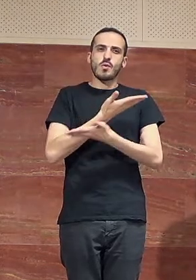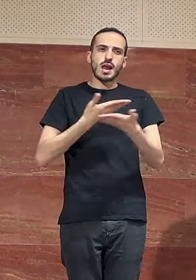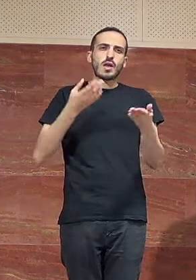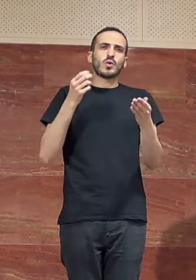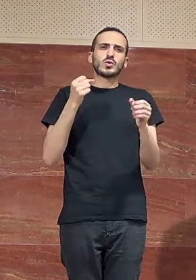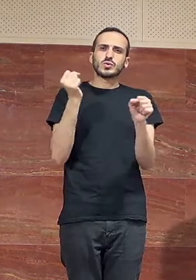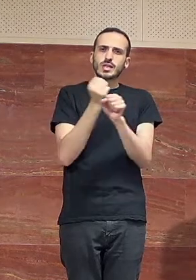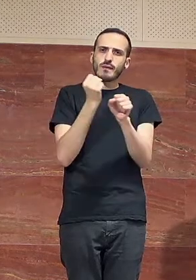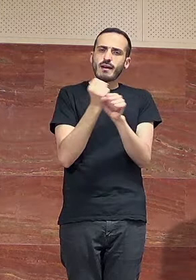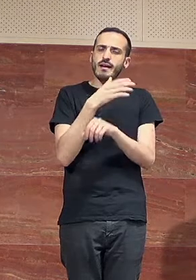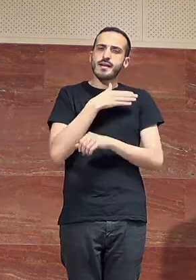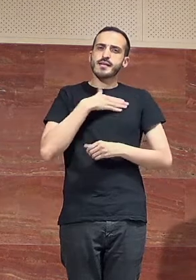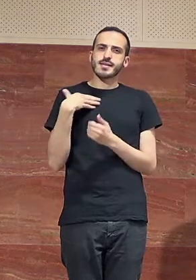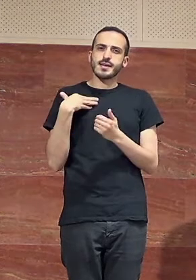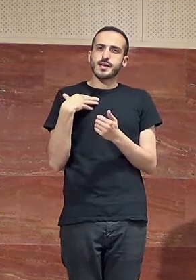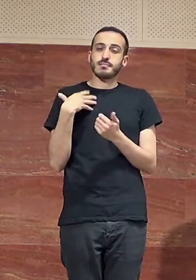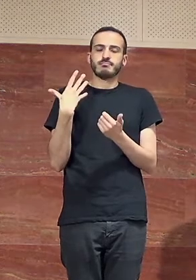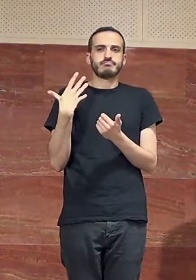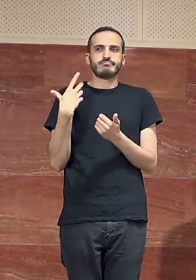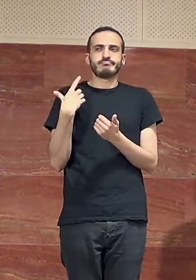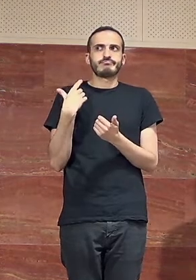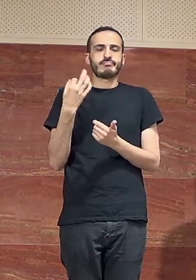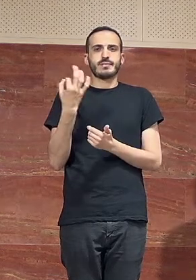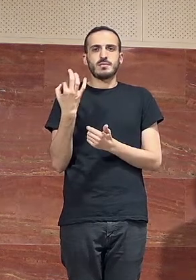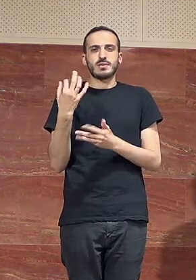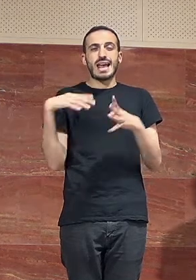dentro de lo que significa una red mallada.